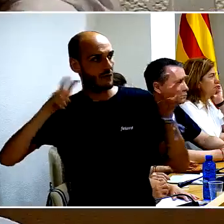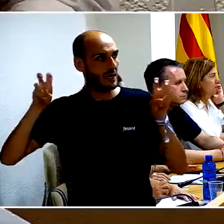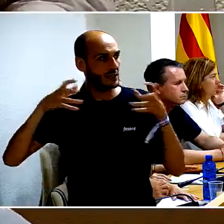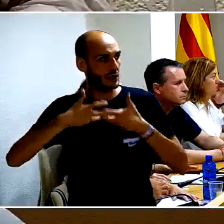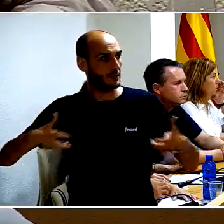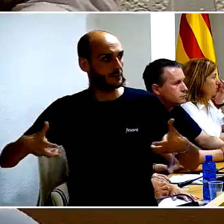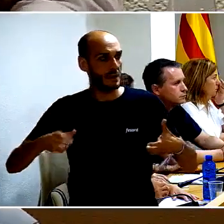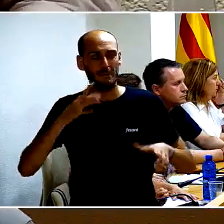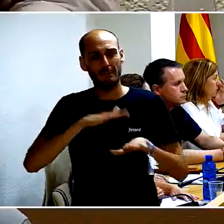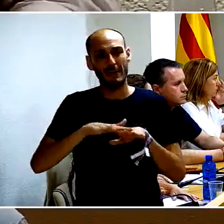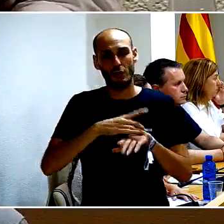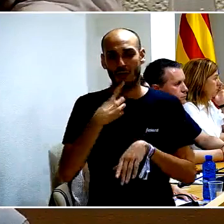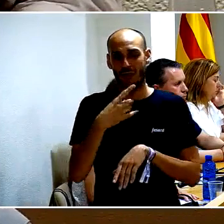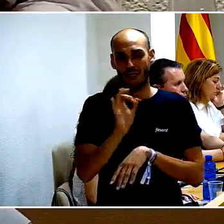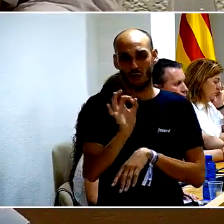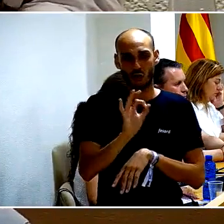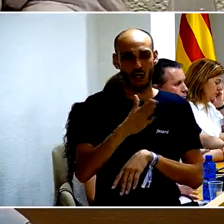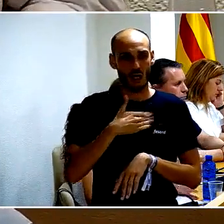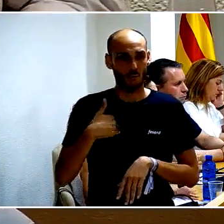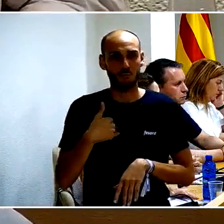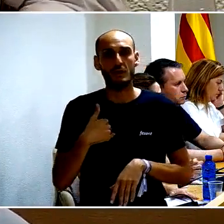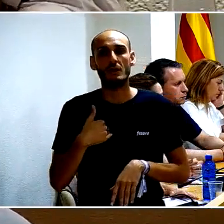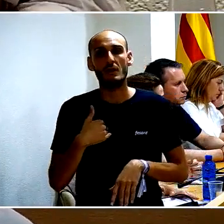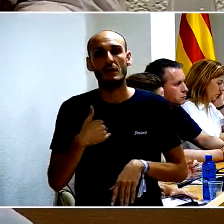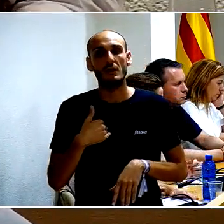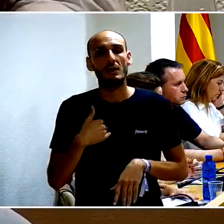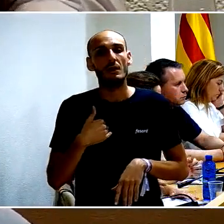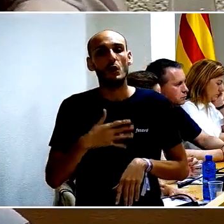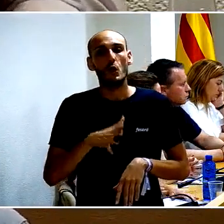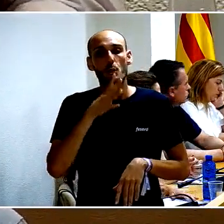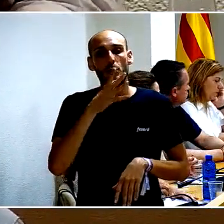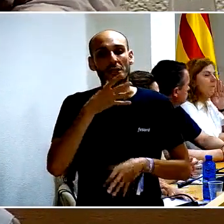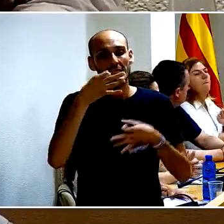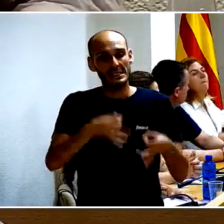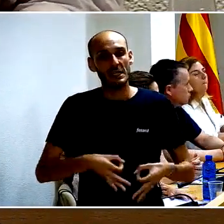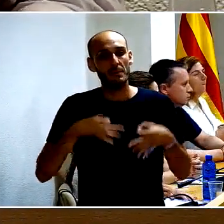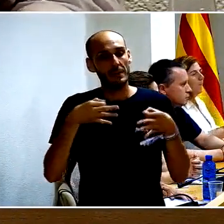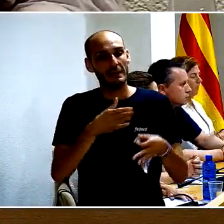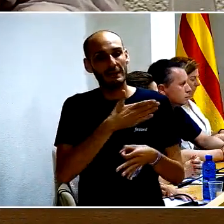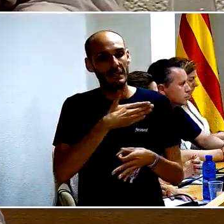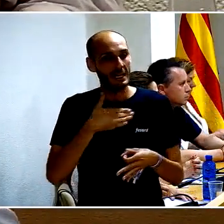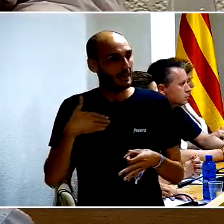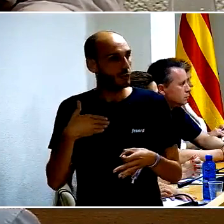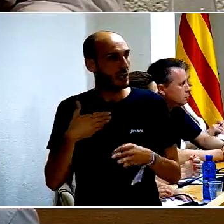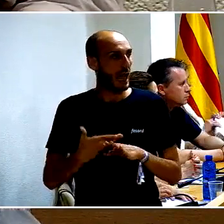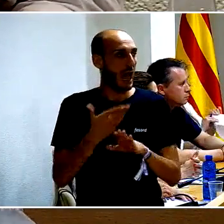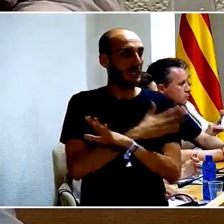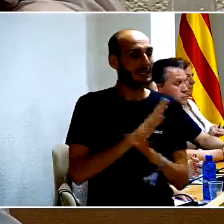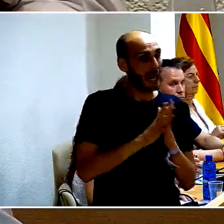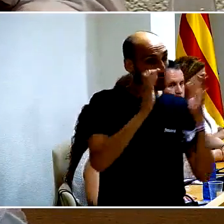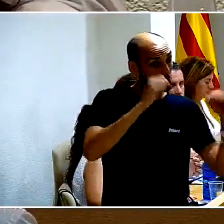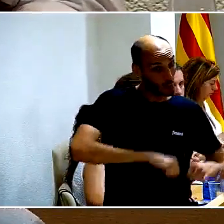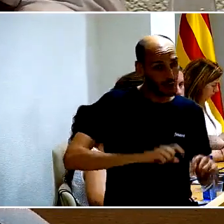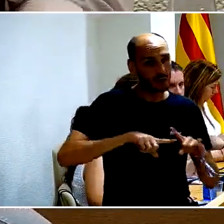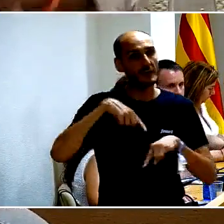acontecido, por lo que estaremos siempre al lado de consensuar antes que acometer injustamente decisiones que corresponden a todo